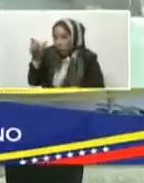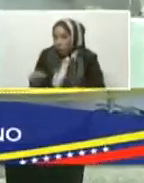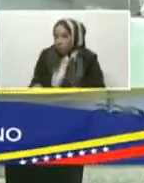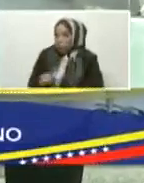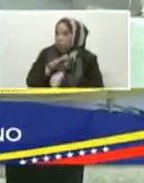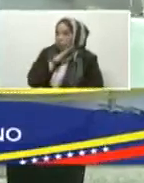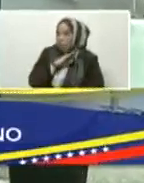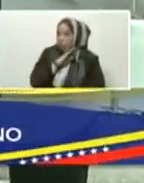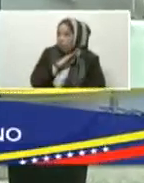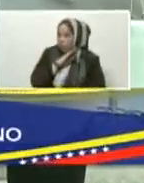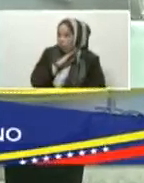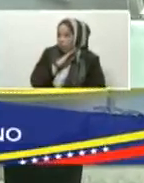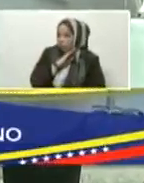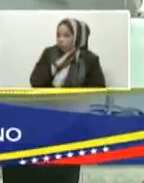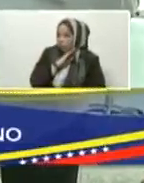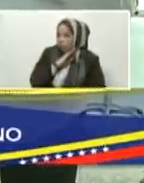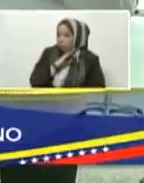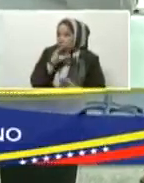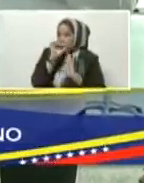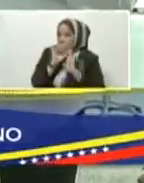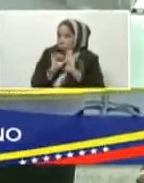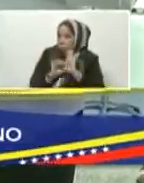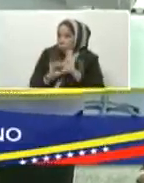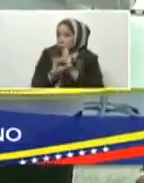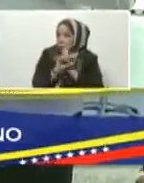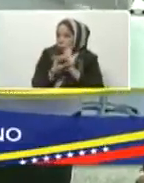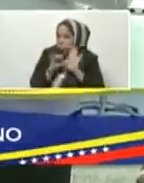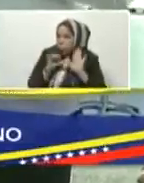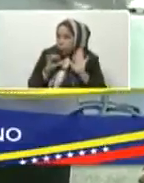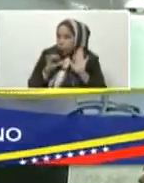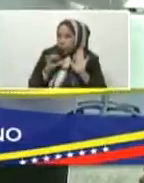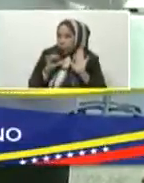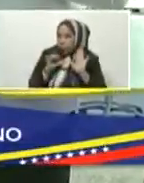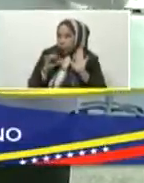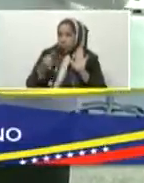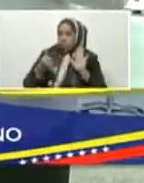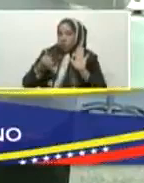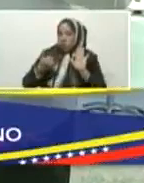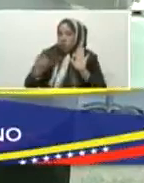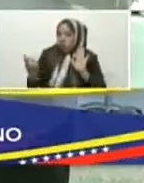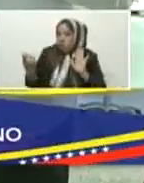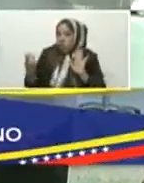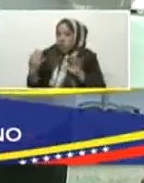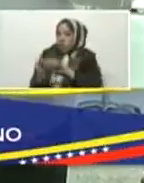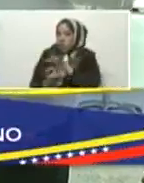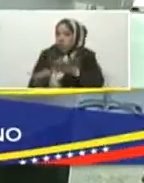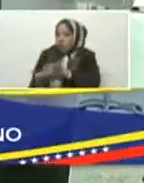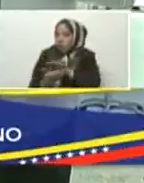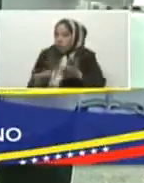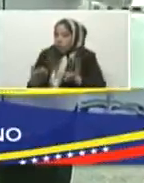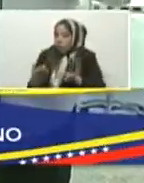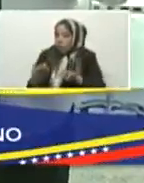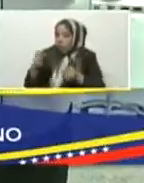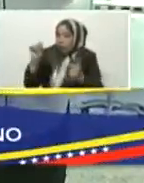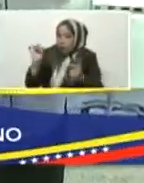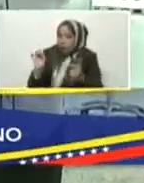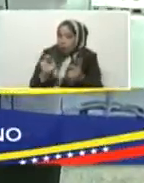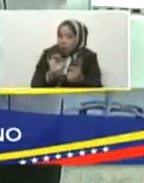lo opera, ping, pum, le arregla lo que tenga que arreglarle, lo cose,